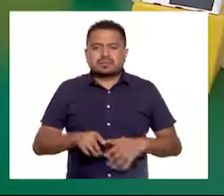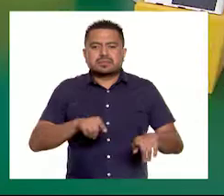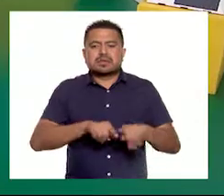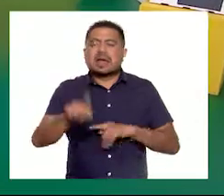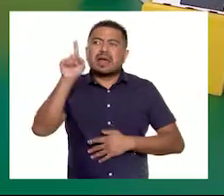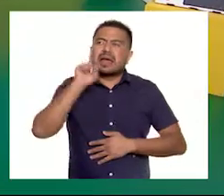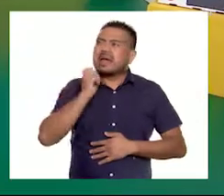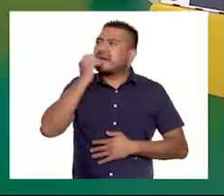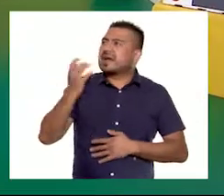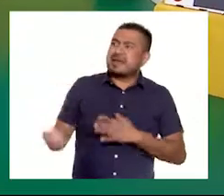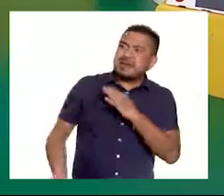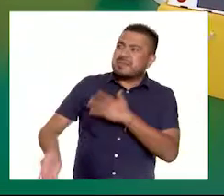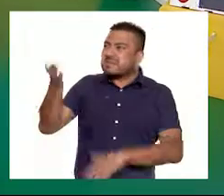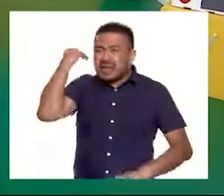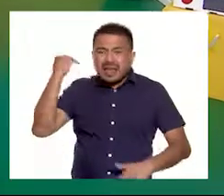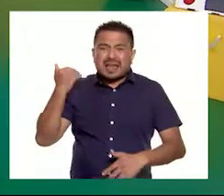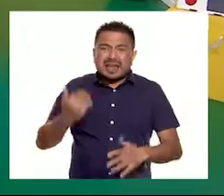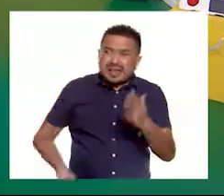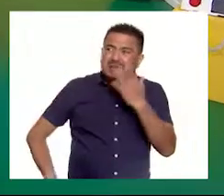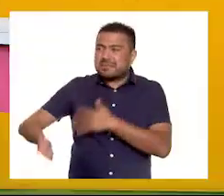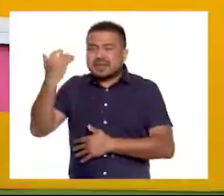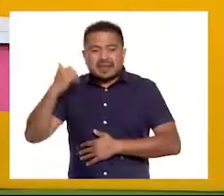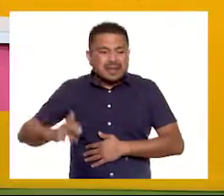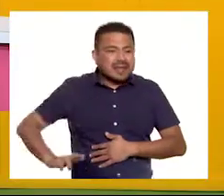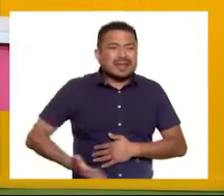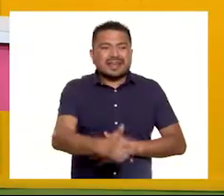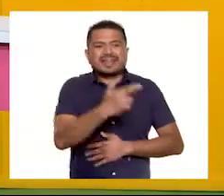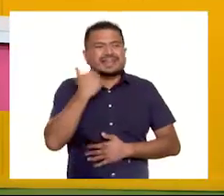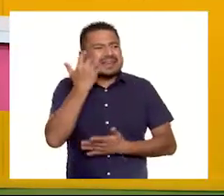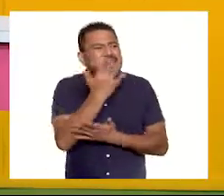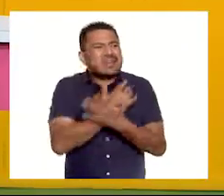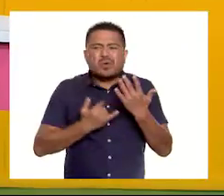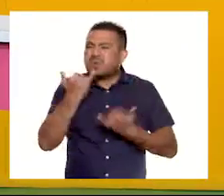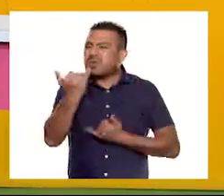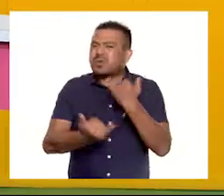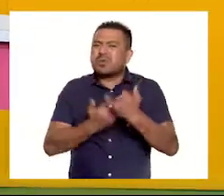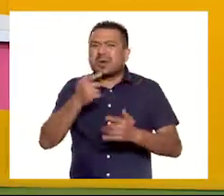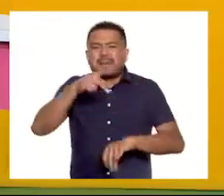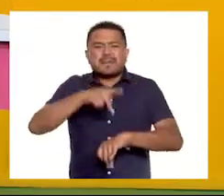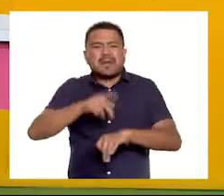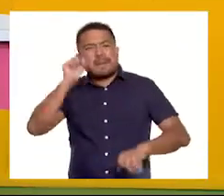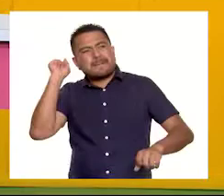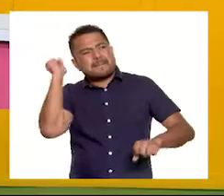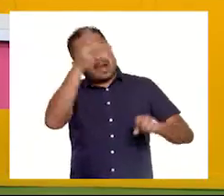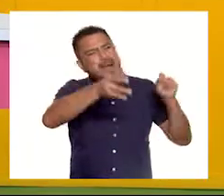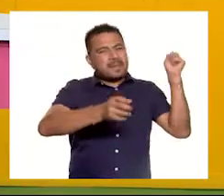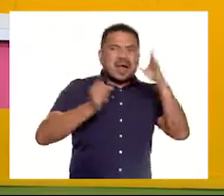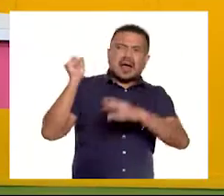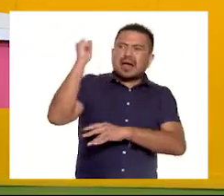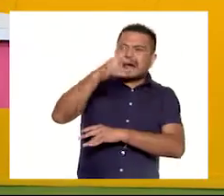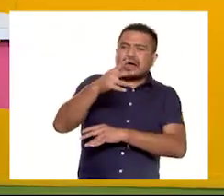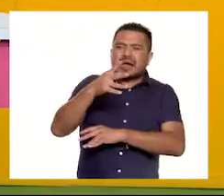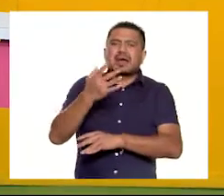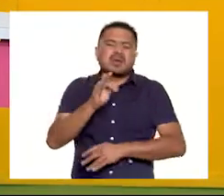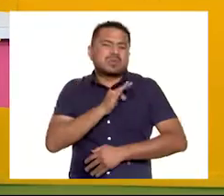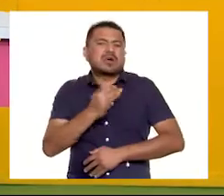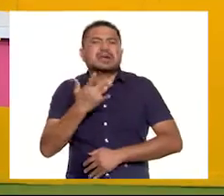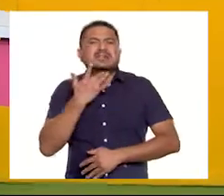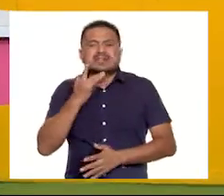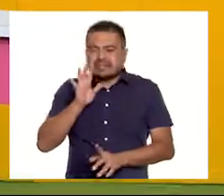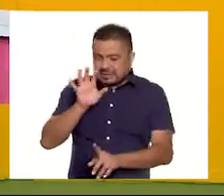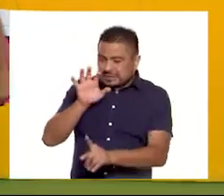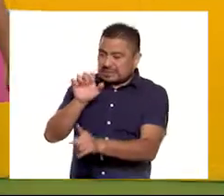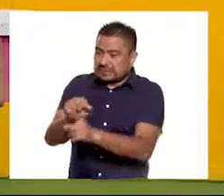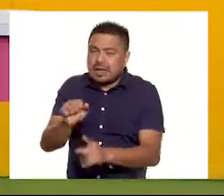¡Hermana! ¡Vámonos ya! ¡Vamos al río! Tengo muchas ganas de jugar, aventar piedritas y cazar alguno que otro sapo. ¿Qué